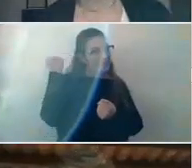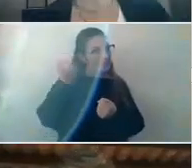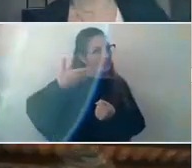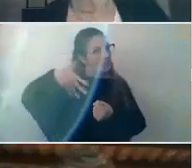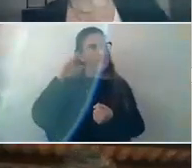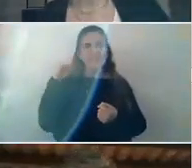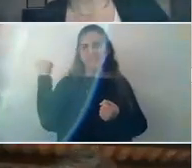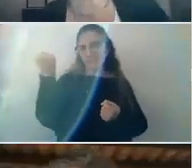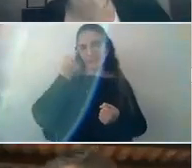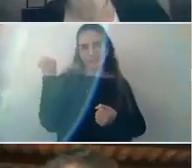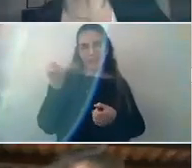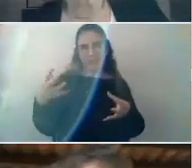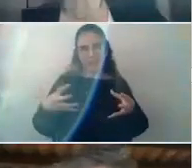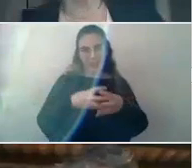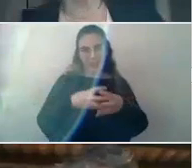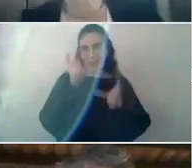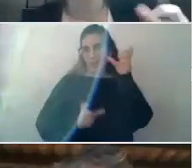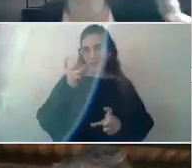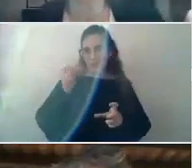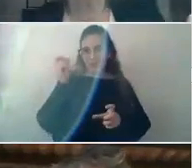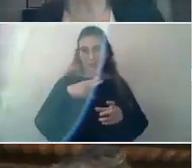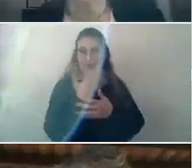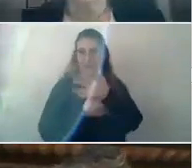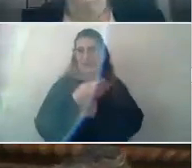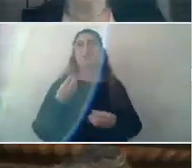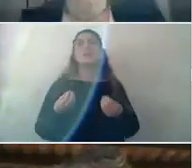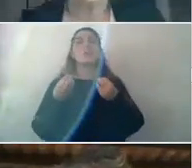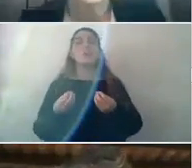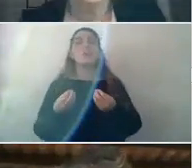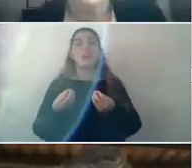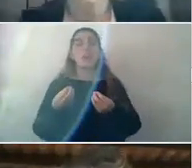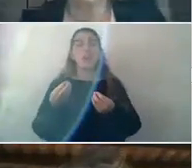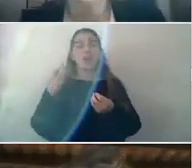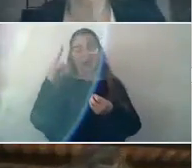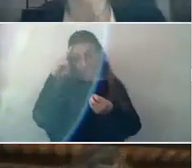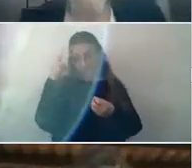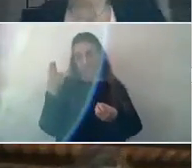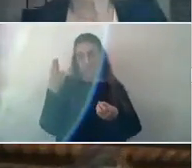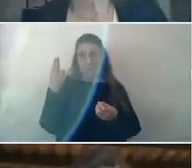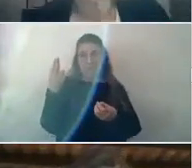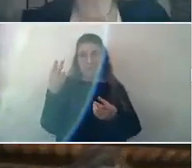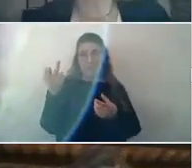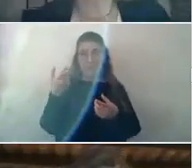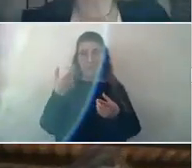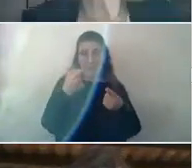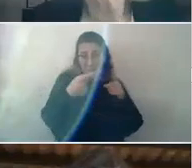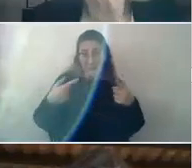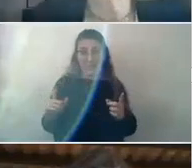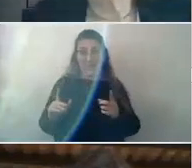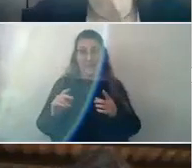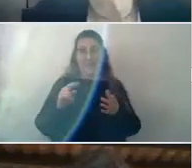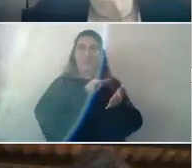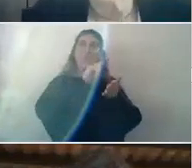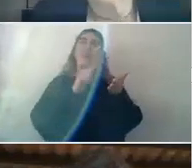personas con discapacidad por ese reconocimiento a la diversidad la convención no solo